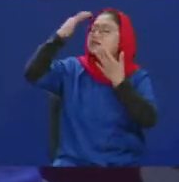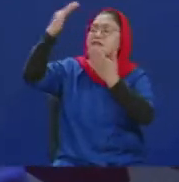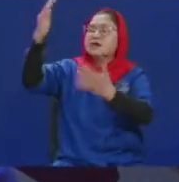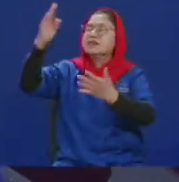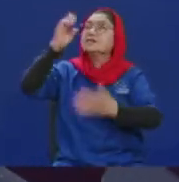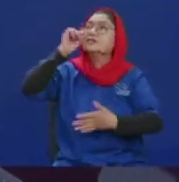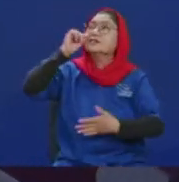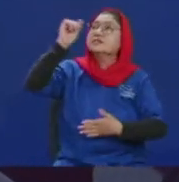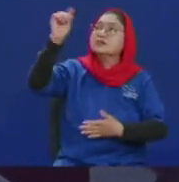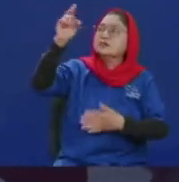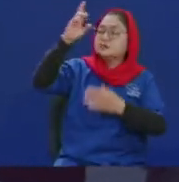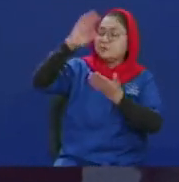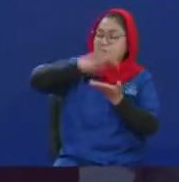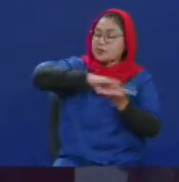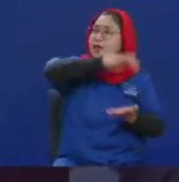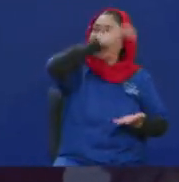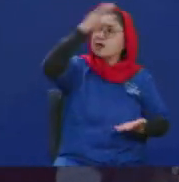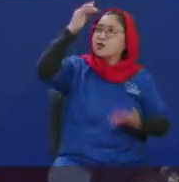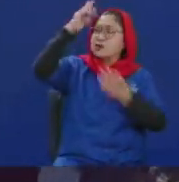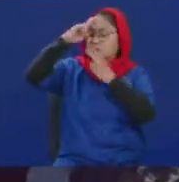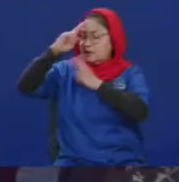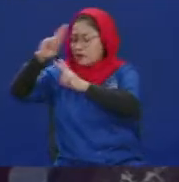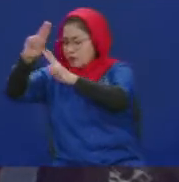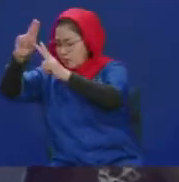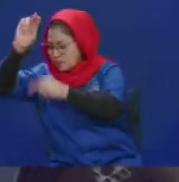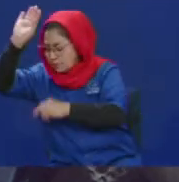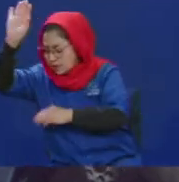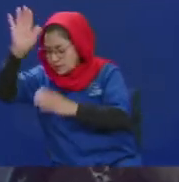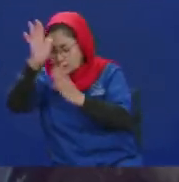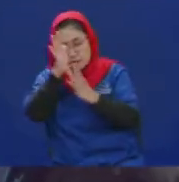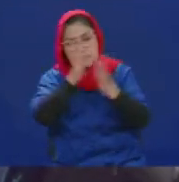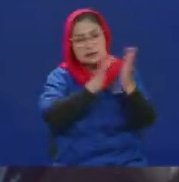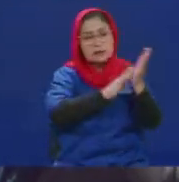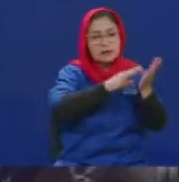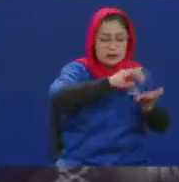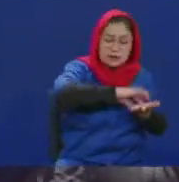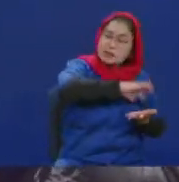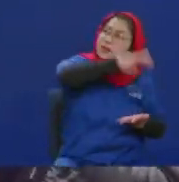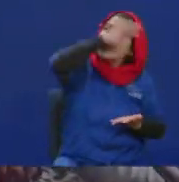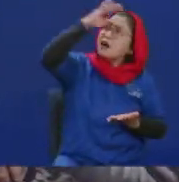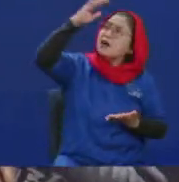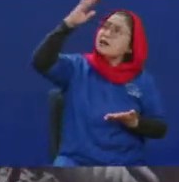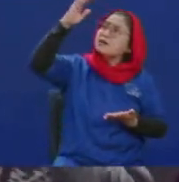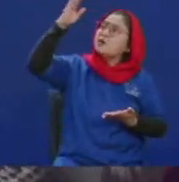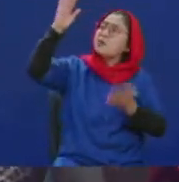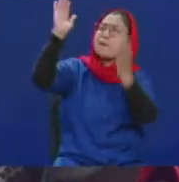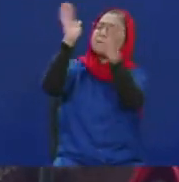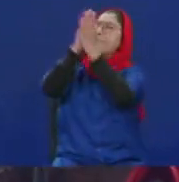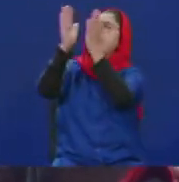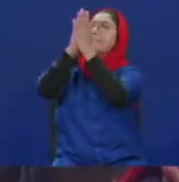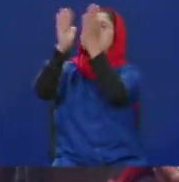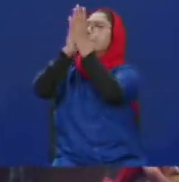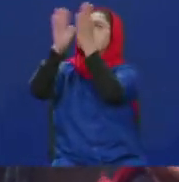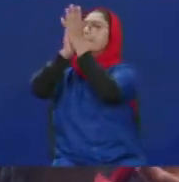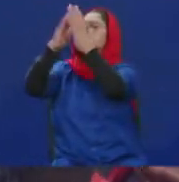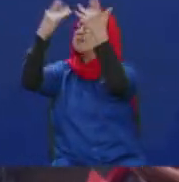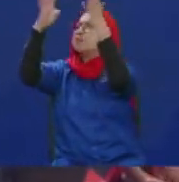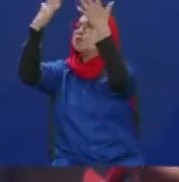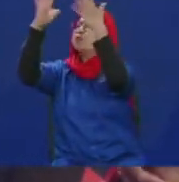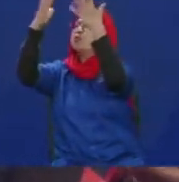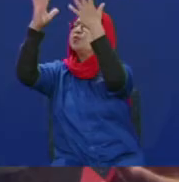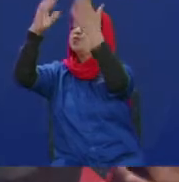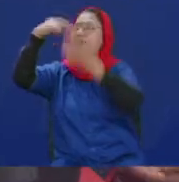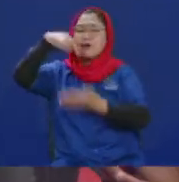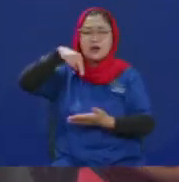la honra sea para Cristo Jesús. La gloria y la honra es para papá. En el nombre de